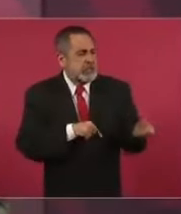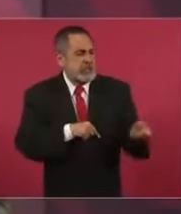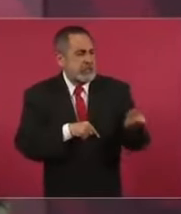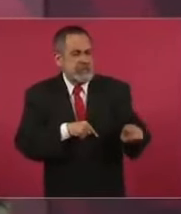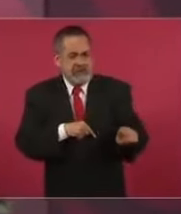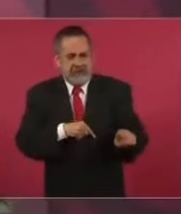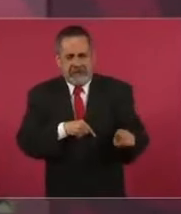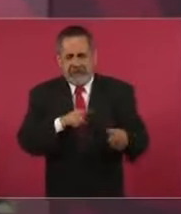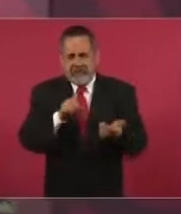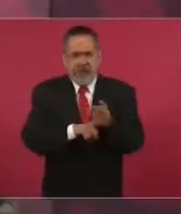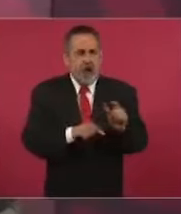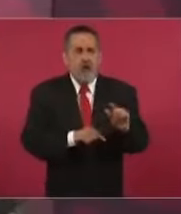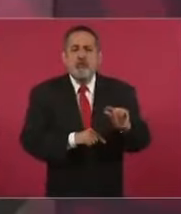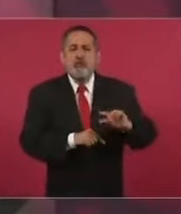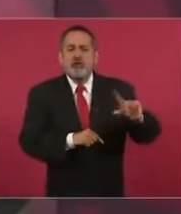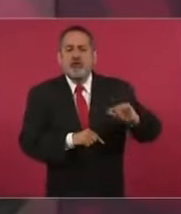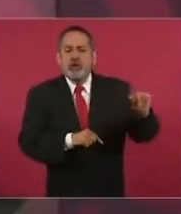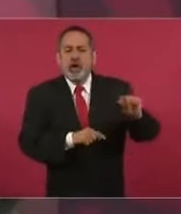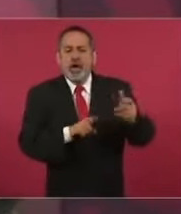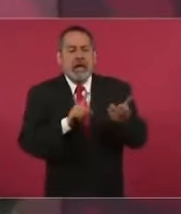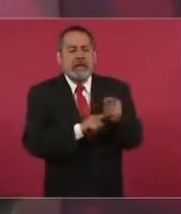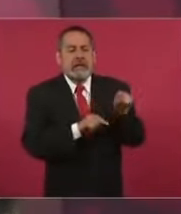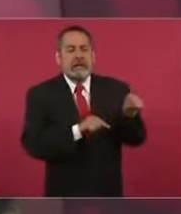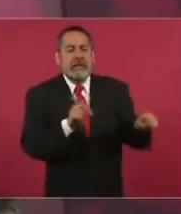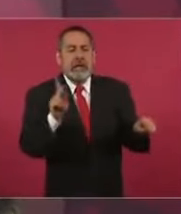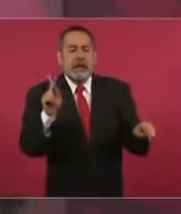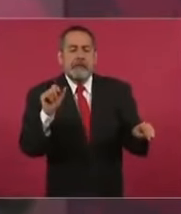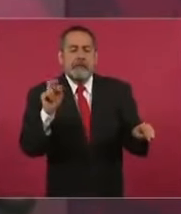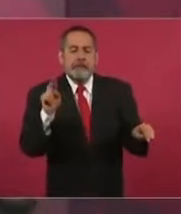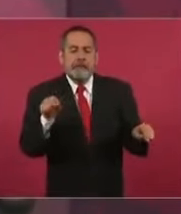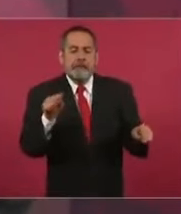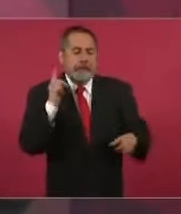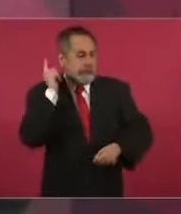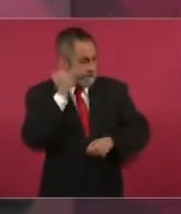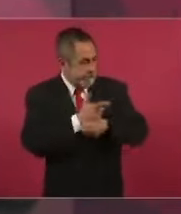de funcionarios del PAN